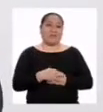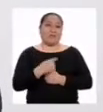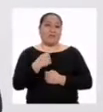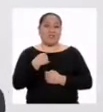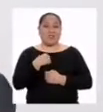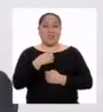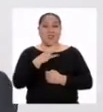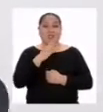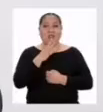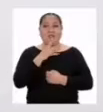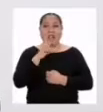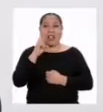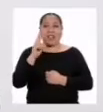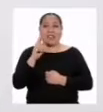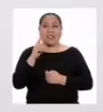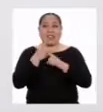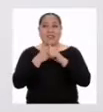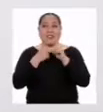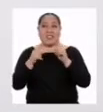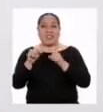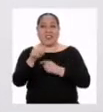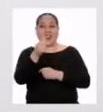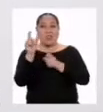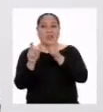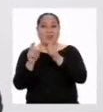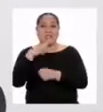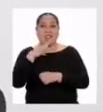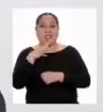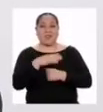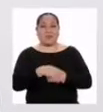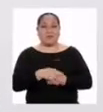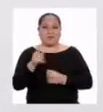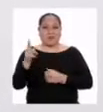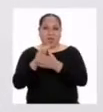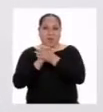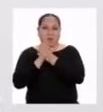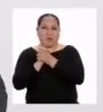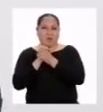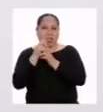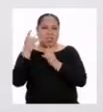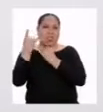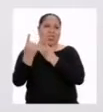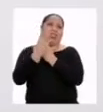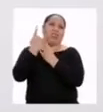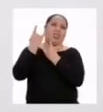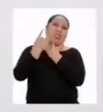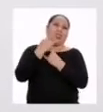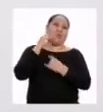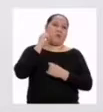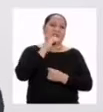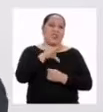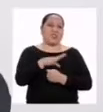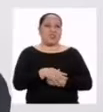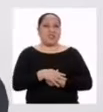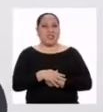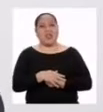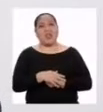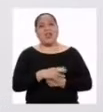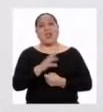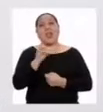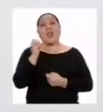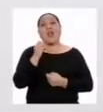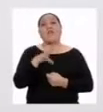la pronunciaba diferente que el resto. Mis compañeros se burlaban y me decían, a ver,